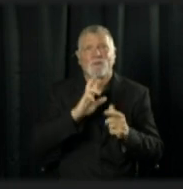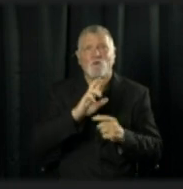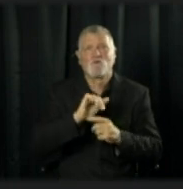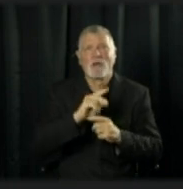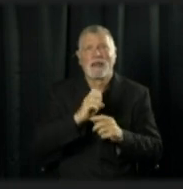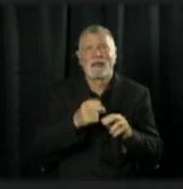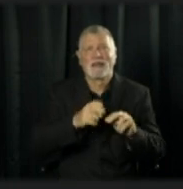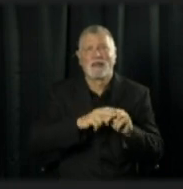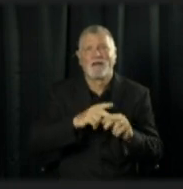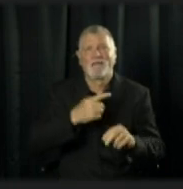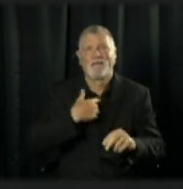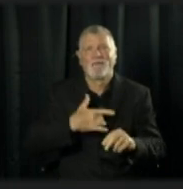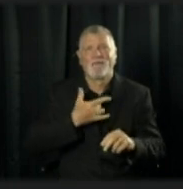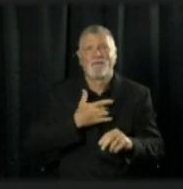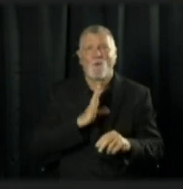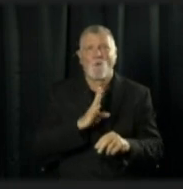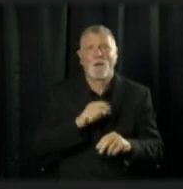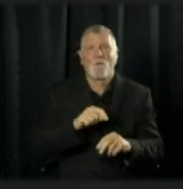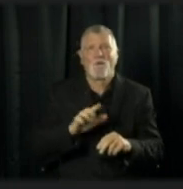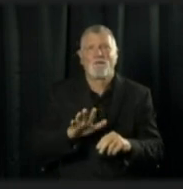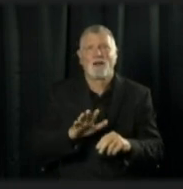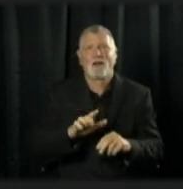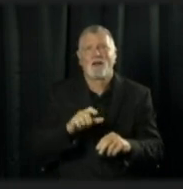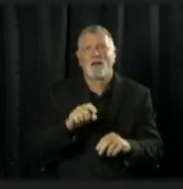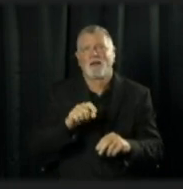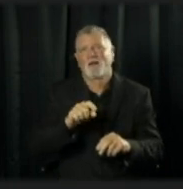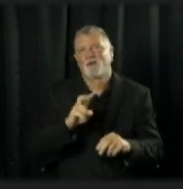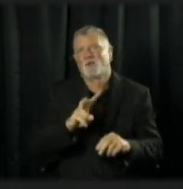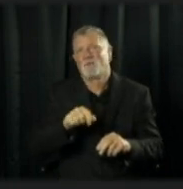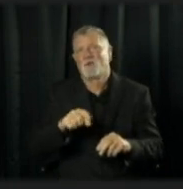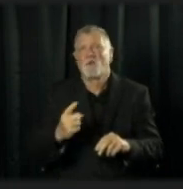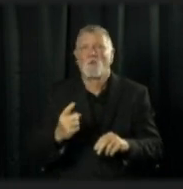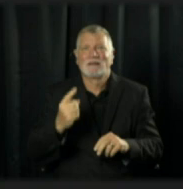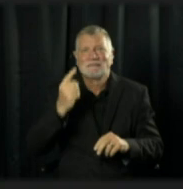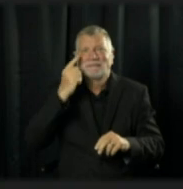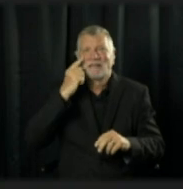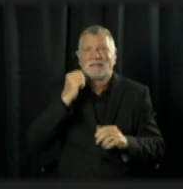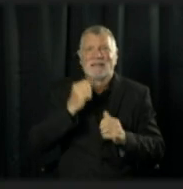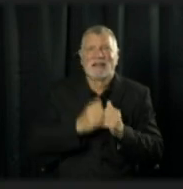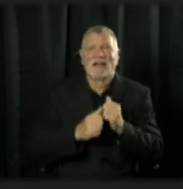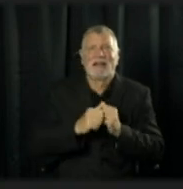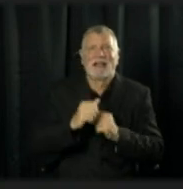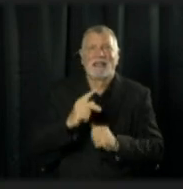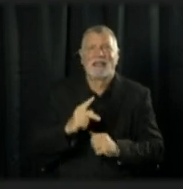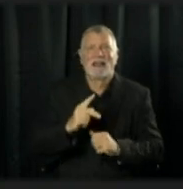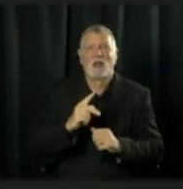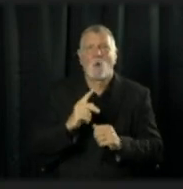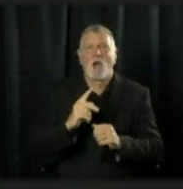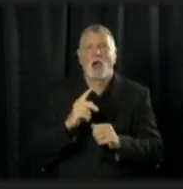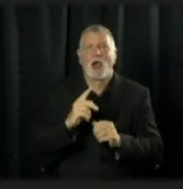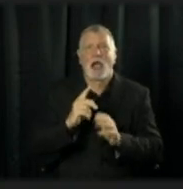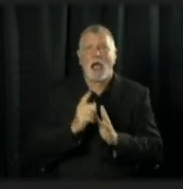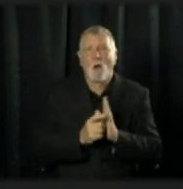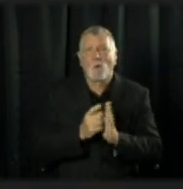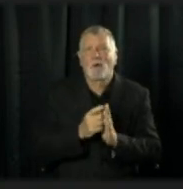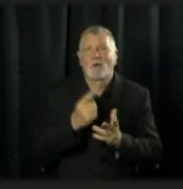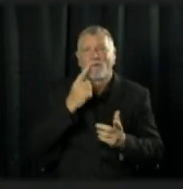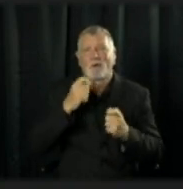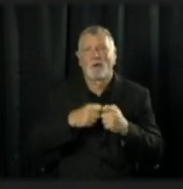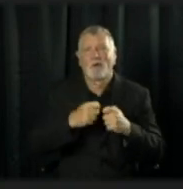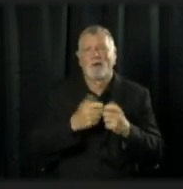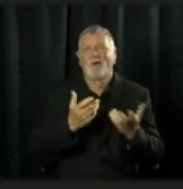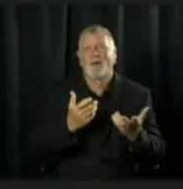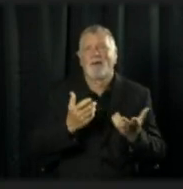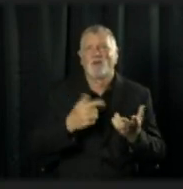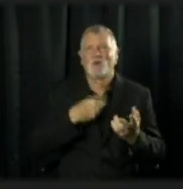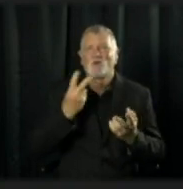necesitará otra alza en tasas de 1.5 a 2.1 centavos kilovatios hora por las próximas